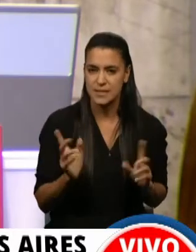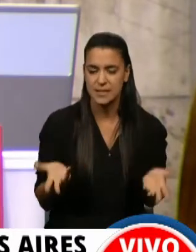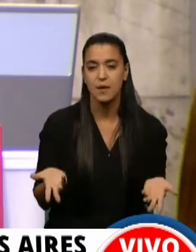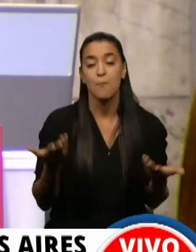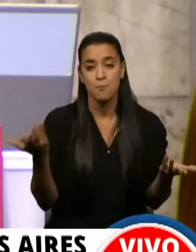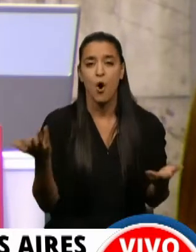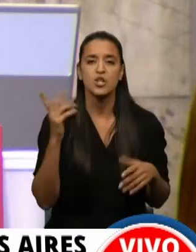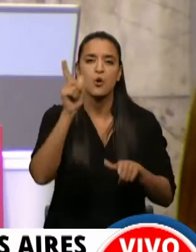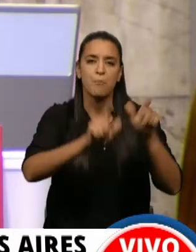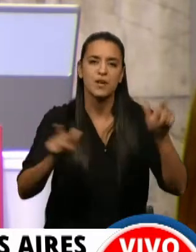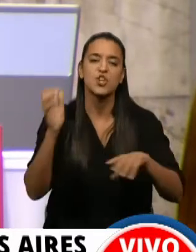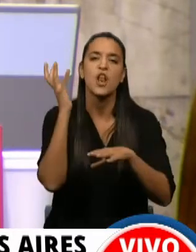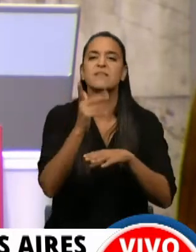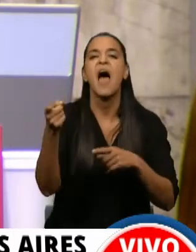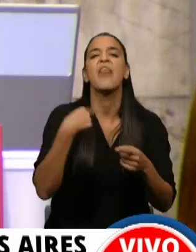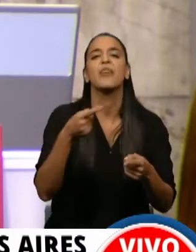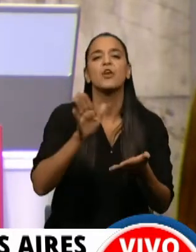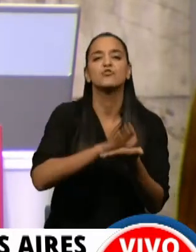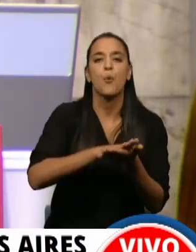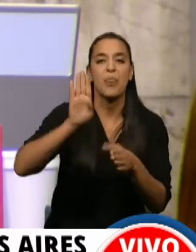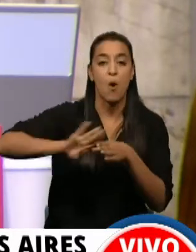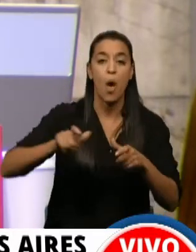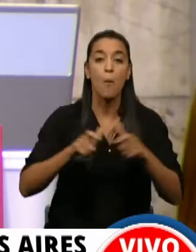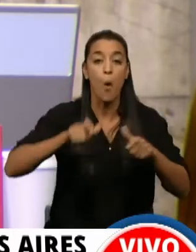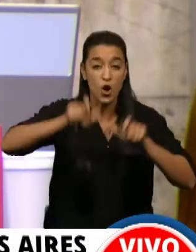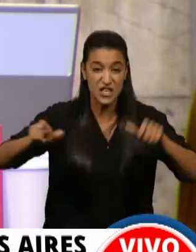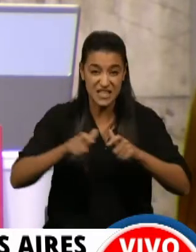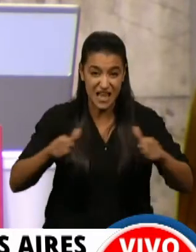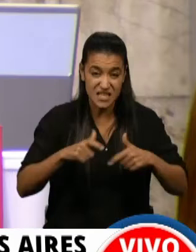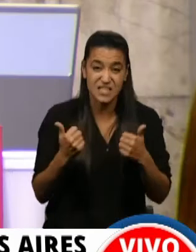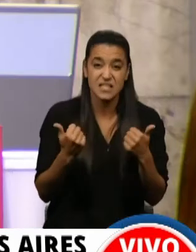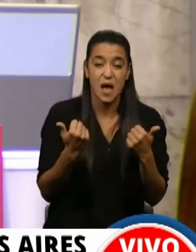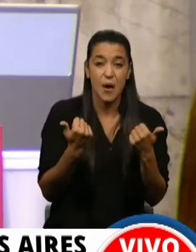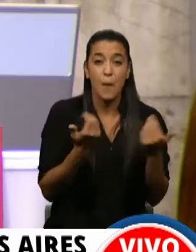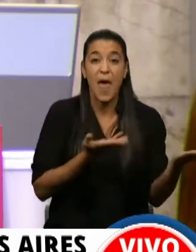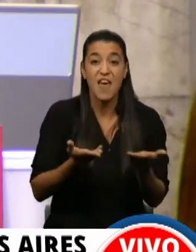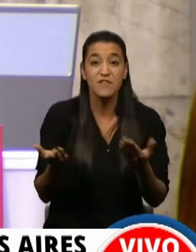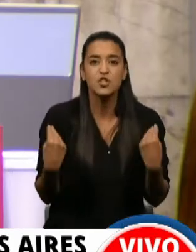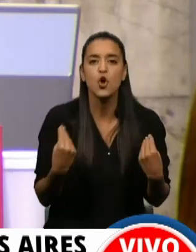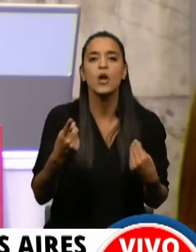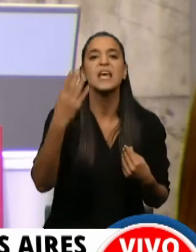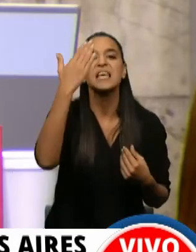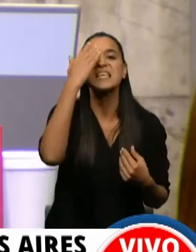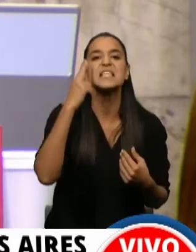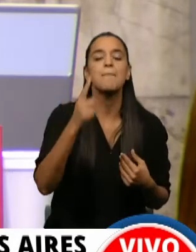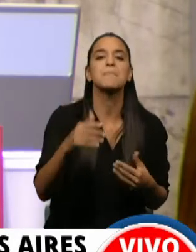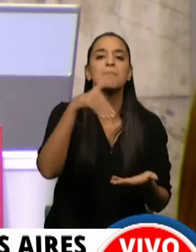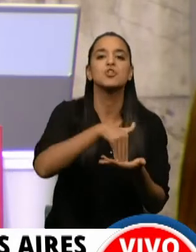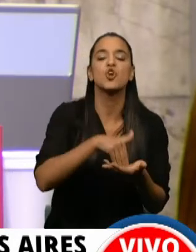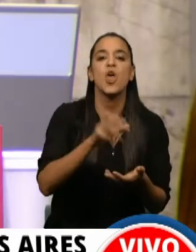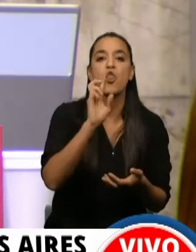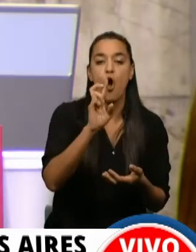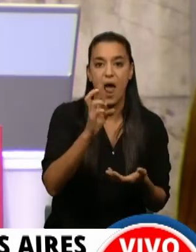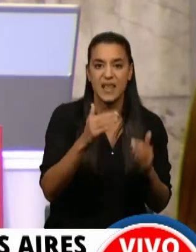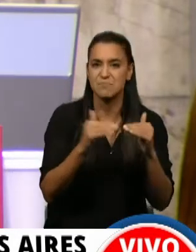los usureros de la deuda, los bonistas de la deuda, fueron beneficiados por 15.000 millones de dólares más de la